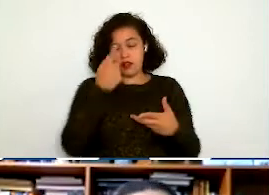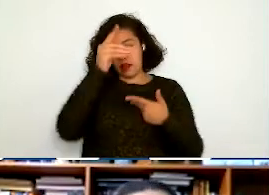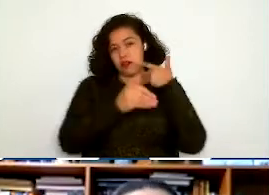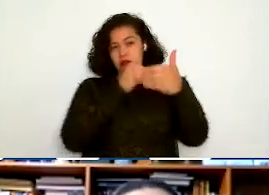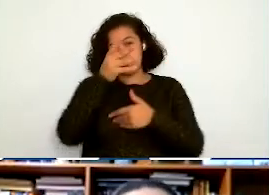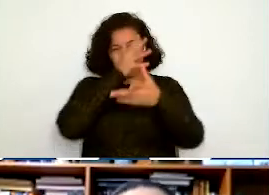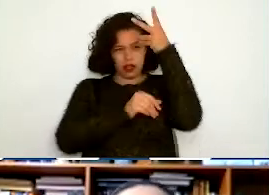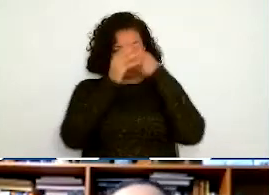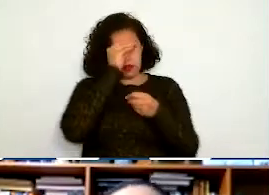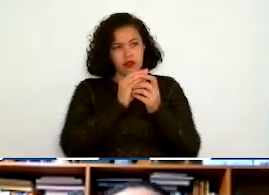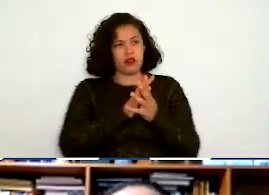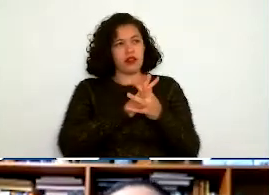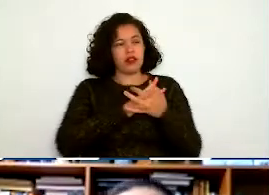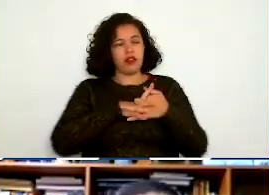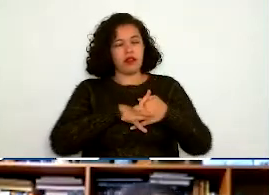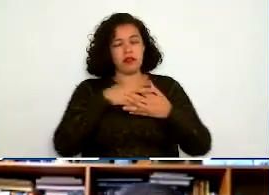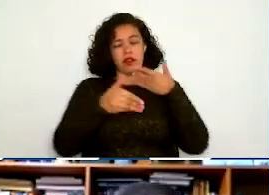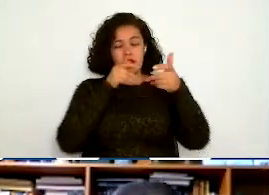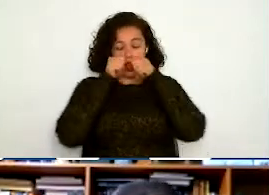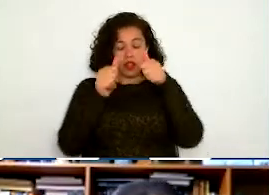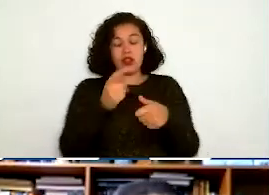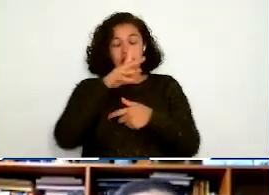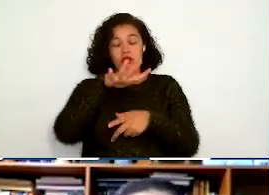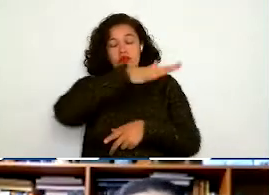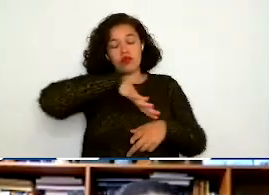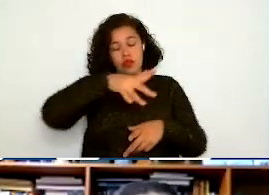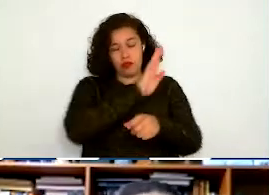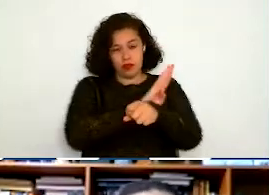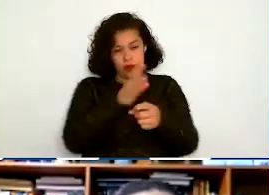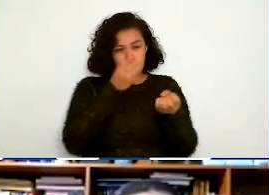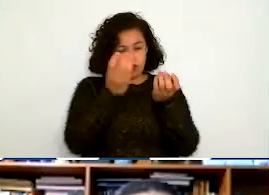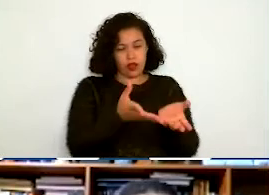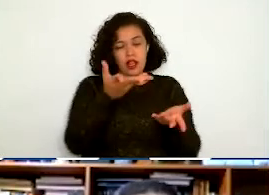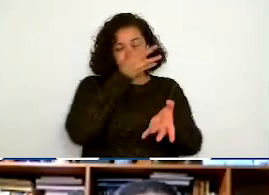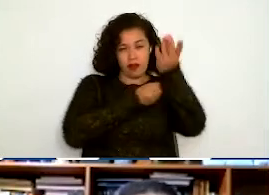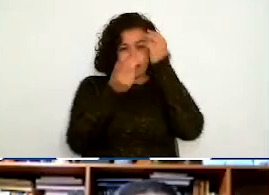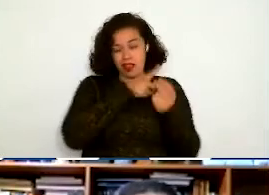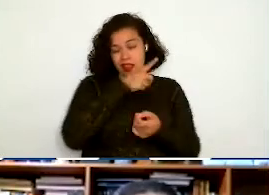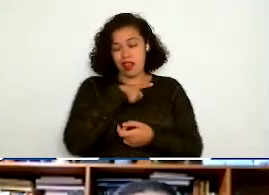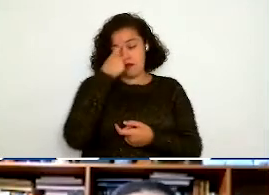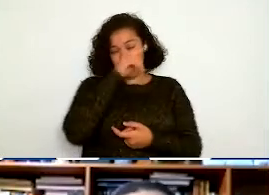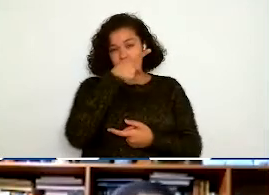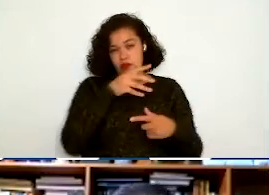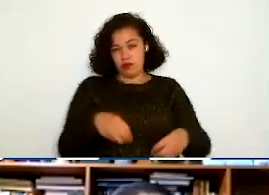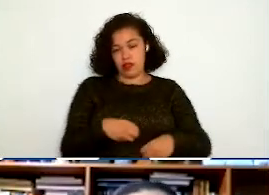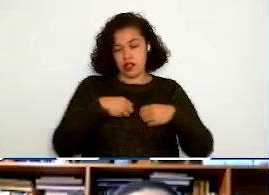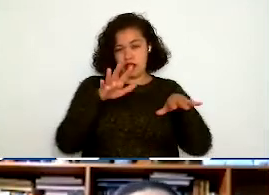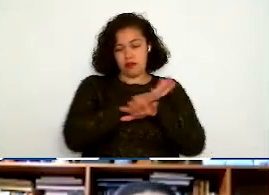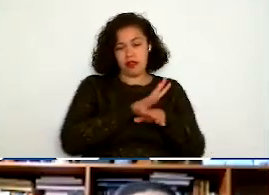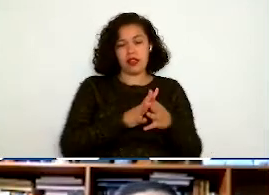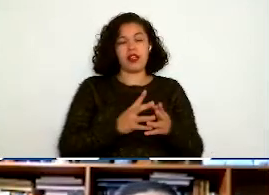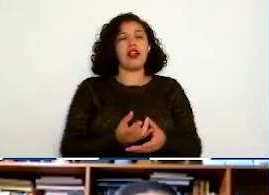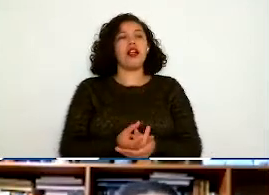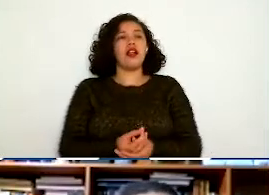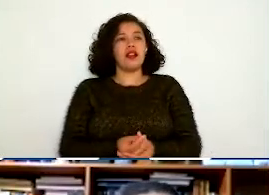de atención son benéficas para su situación y para su vida y para modificar. Entonces, ahí se conjugan